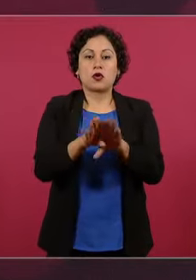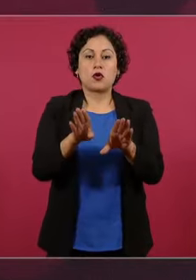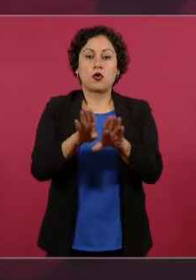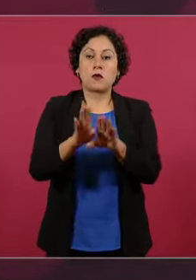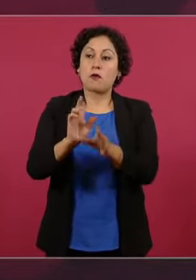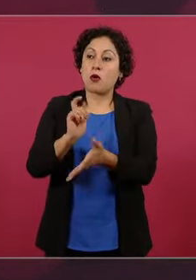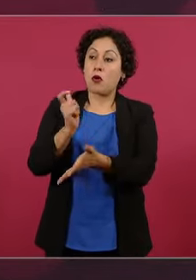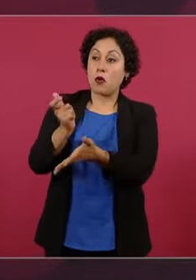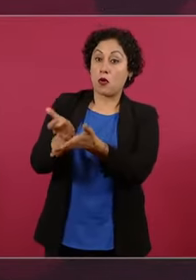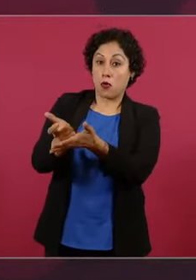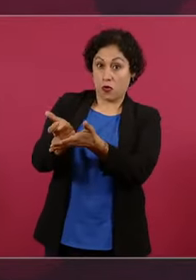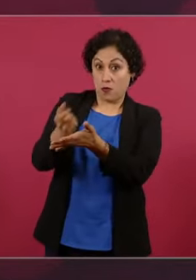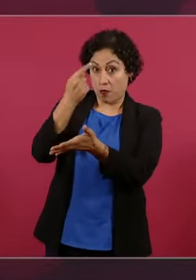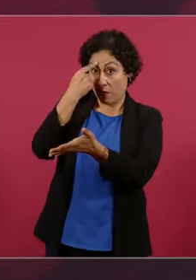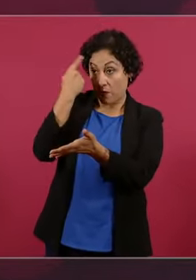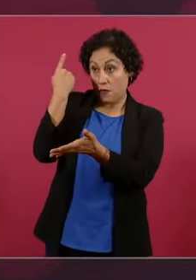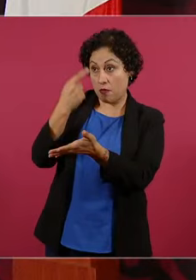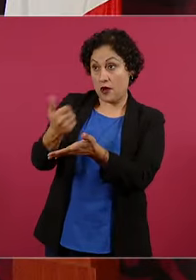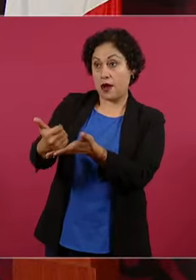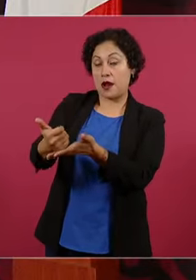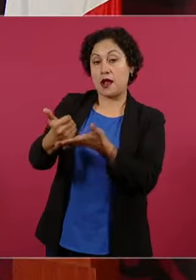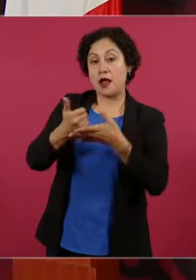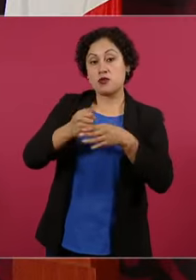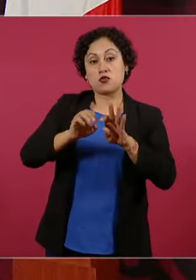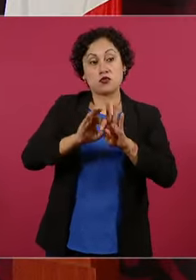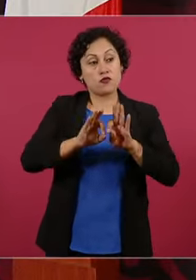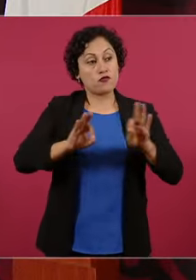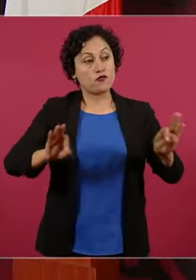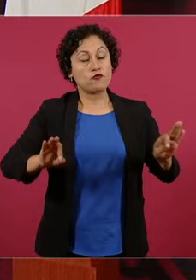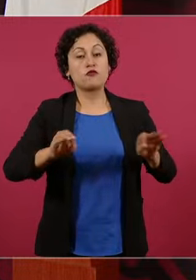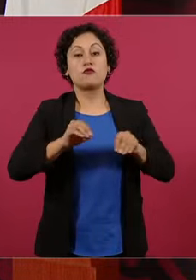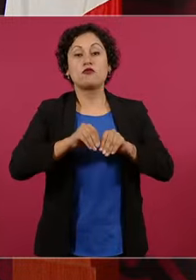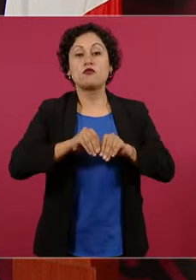para que salgan mensajes, es que contratan